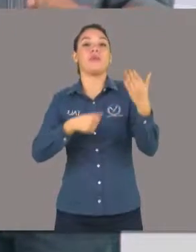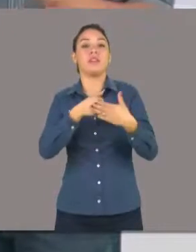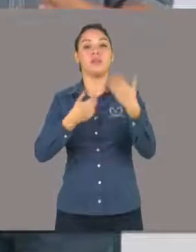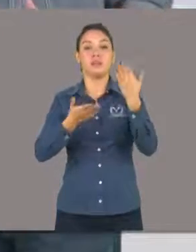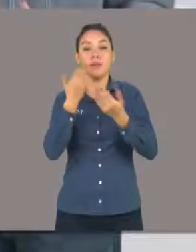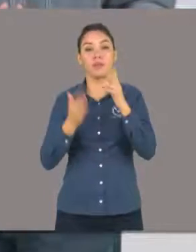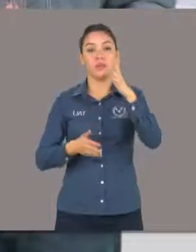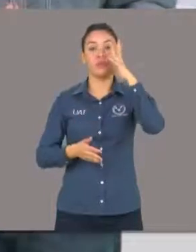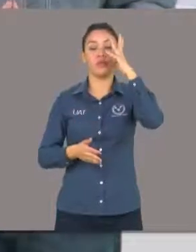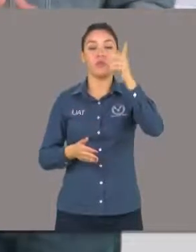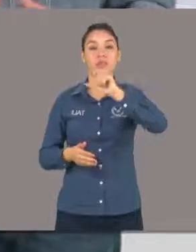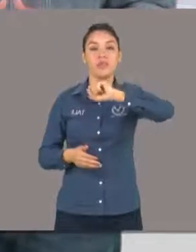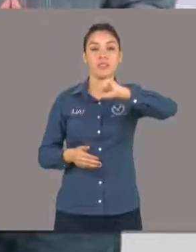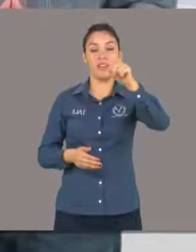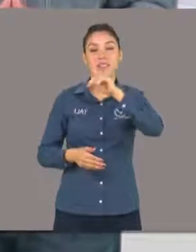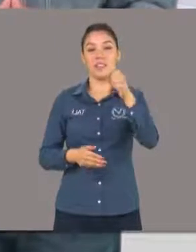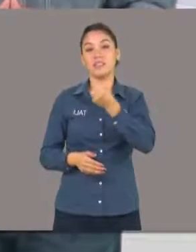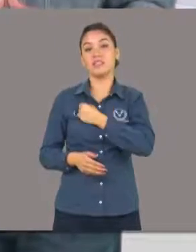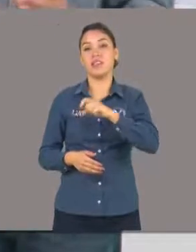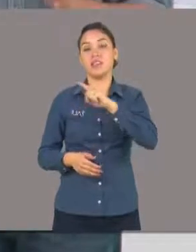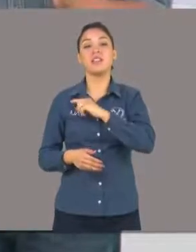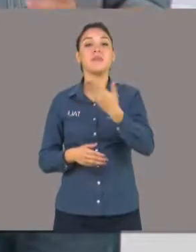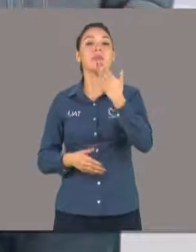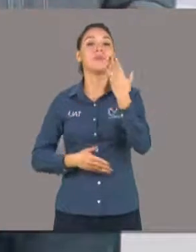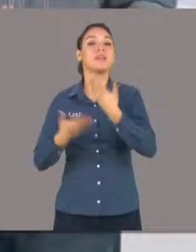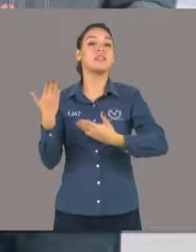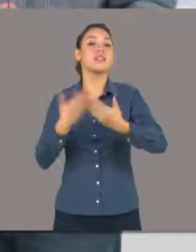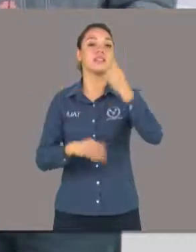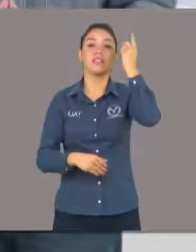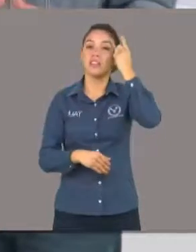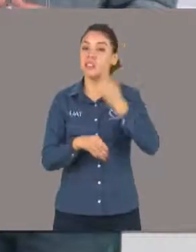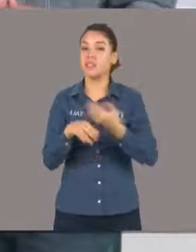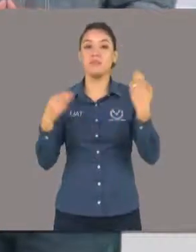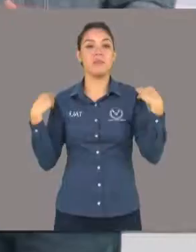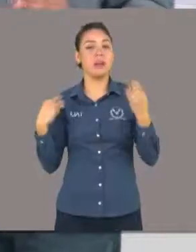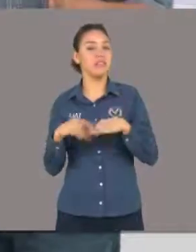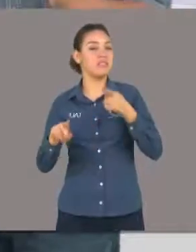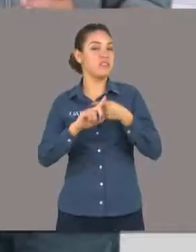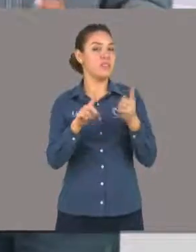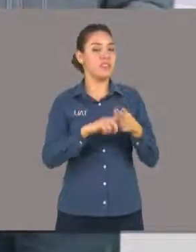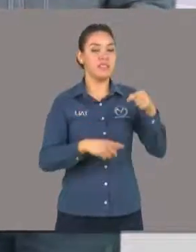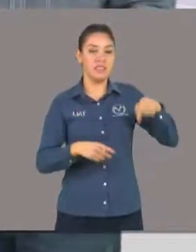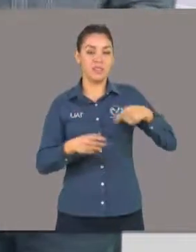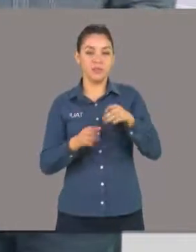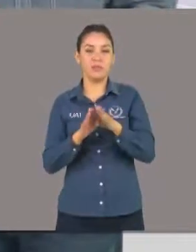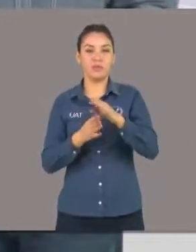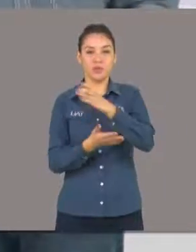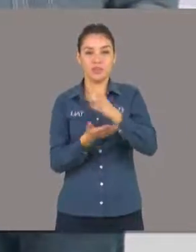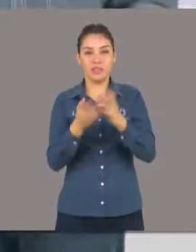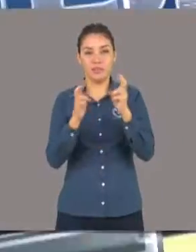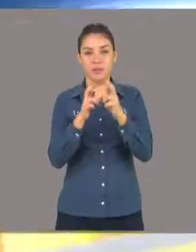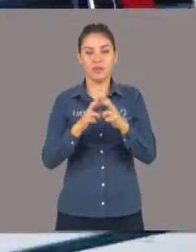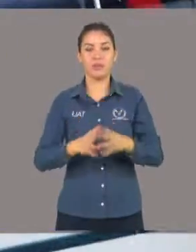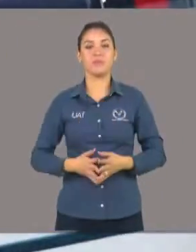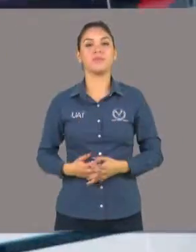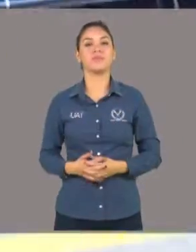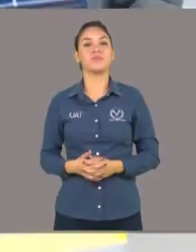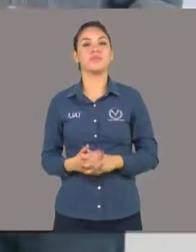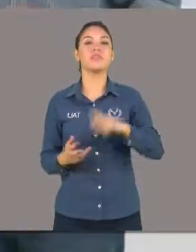generación universitaria de futuros profesionales de la salud fueron recibidos por directivos y maestros desde plantel del campus sur de la UAD.